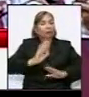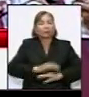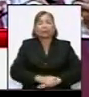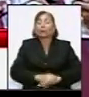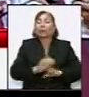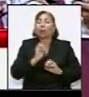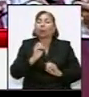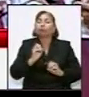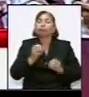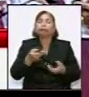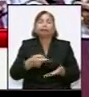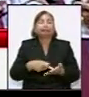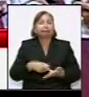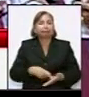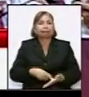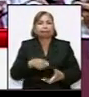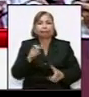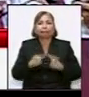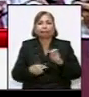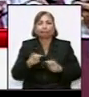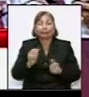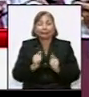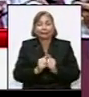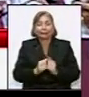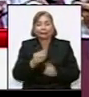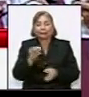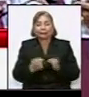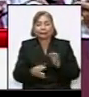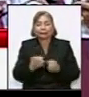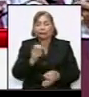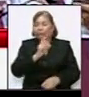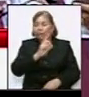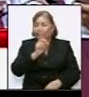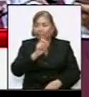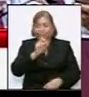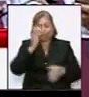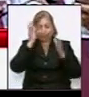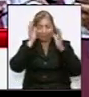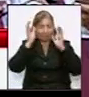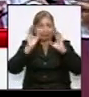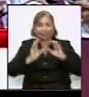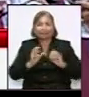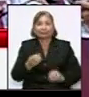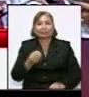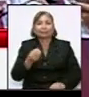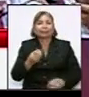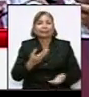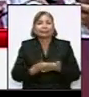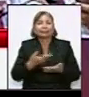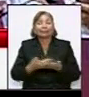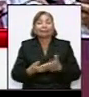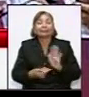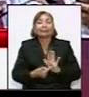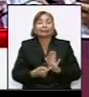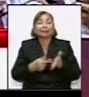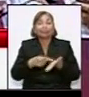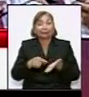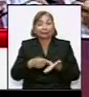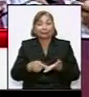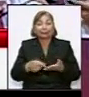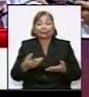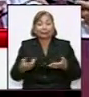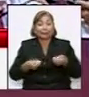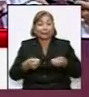o por autorización del cliente eso es mandato judicial tampoco está de acuerdo presidente porque bajo se desplazó ese criterio un puede